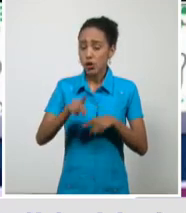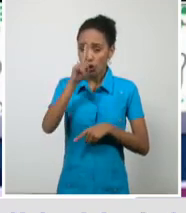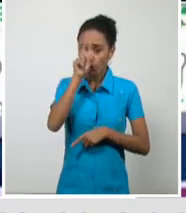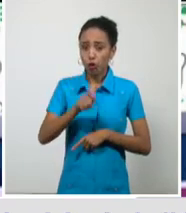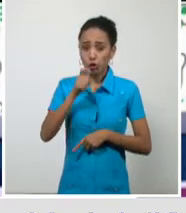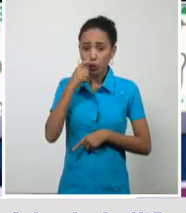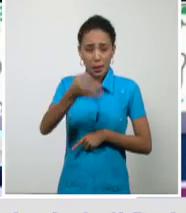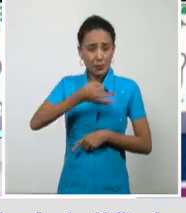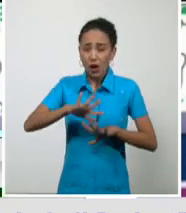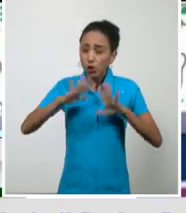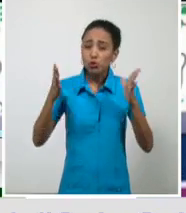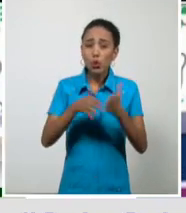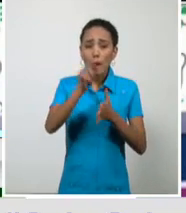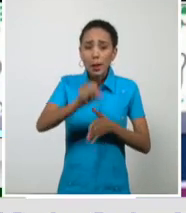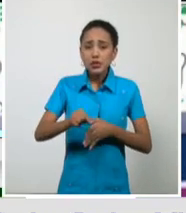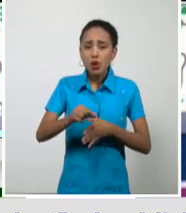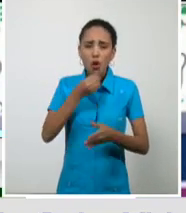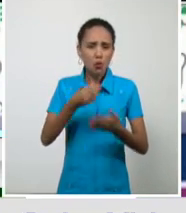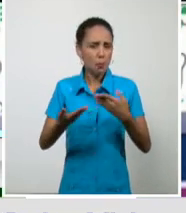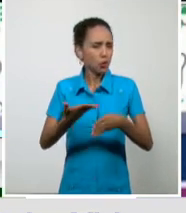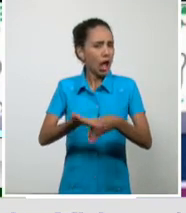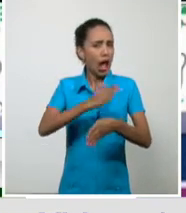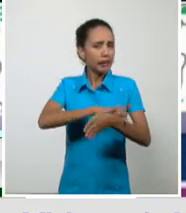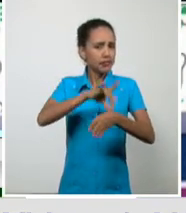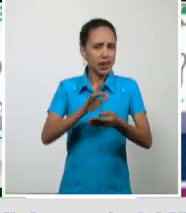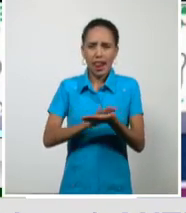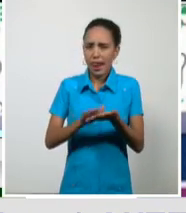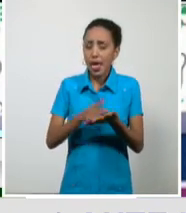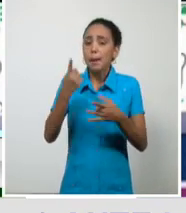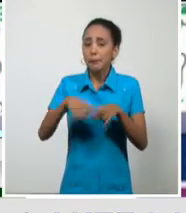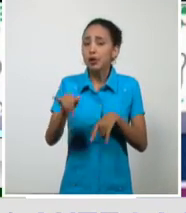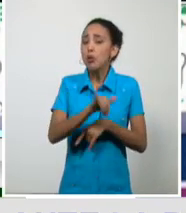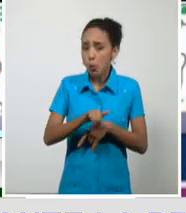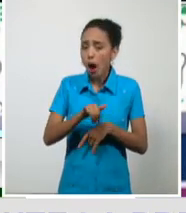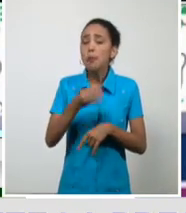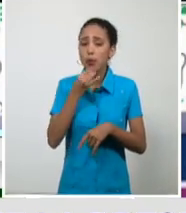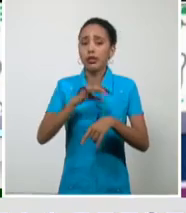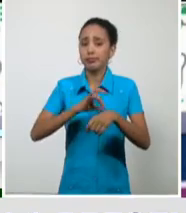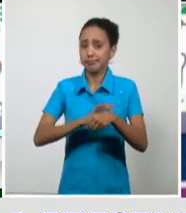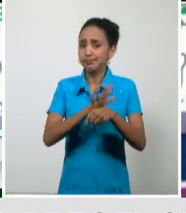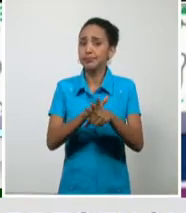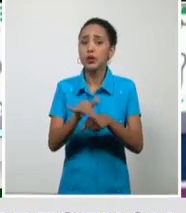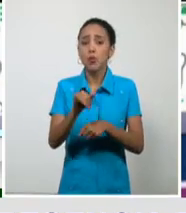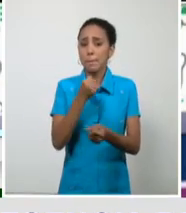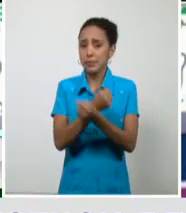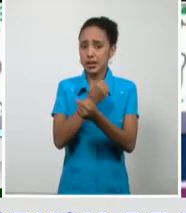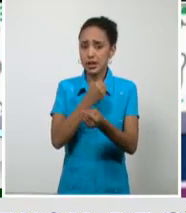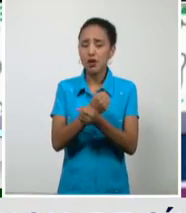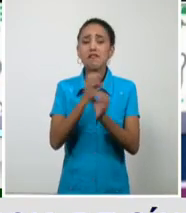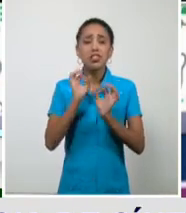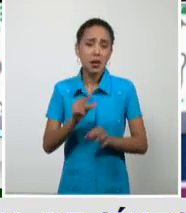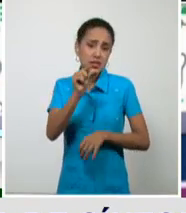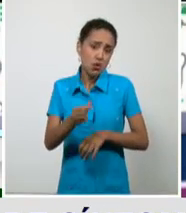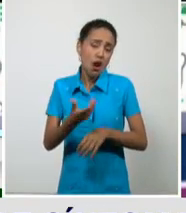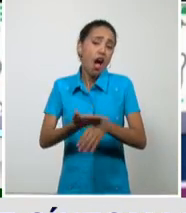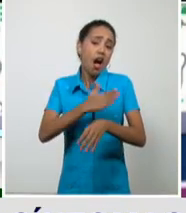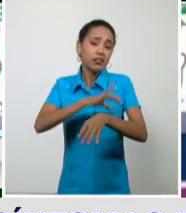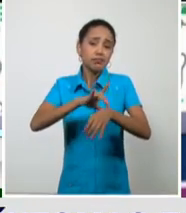afirmaba: todos tenemos riesgos, si bien aquellas personas que tienen otras enfermedades concomitantes pudieran llegar a otros estadios como